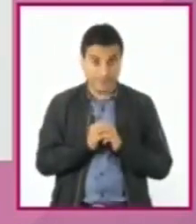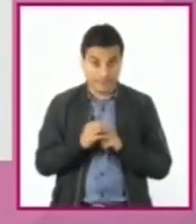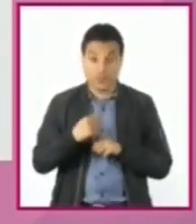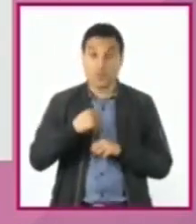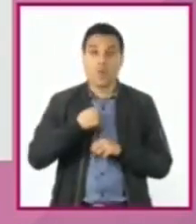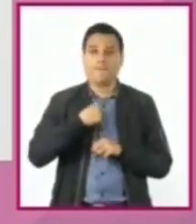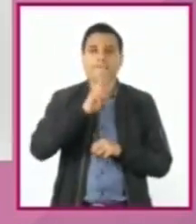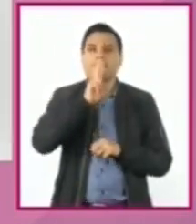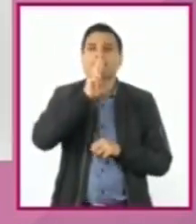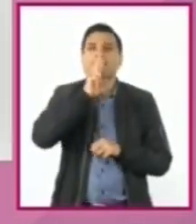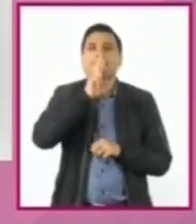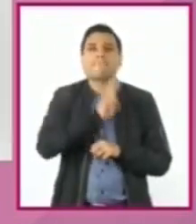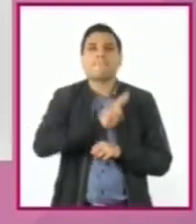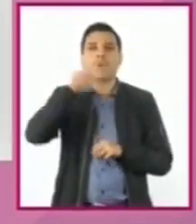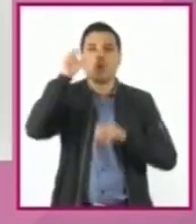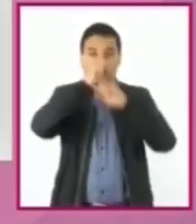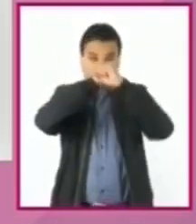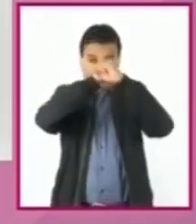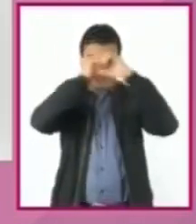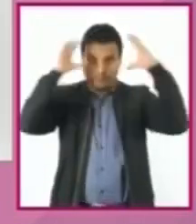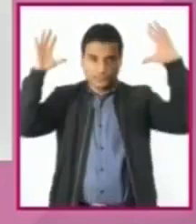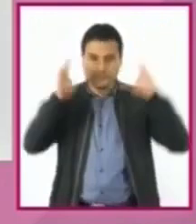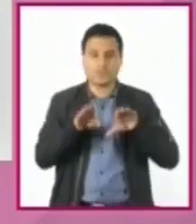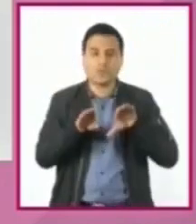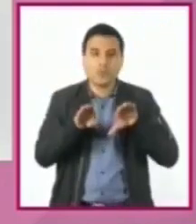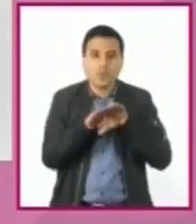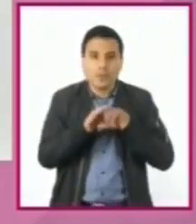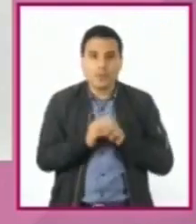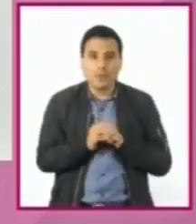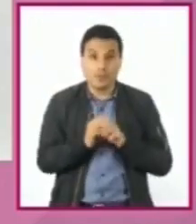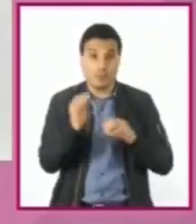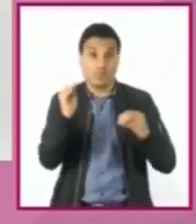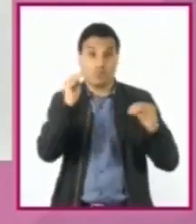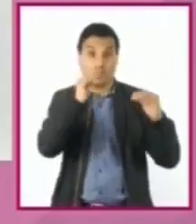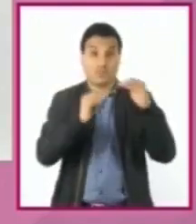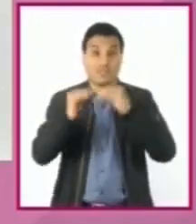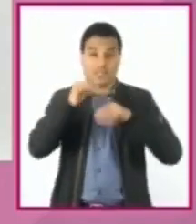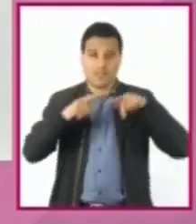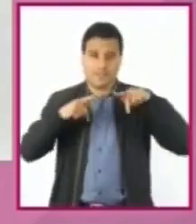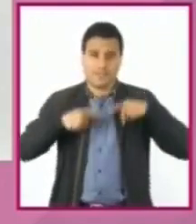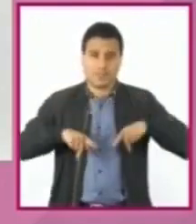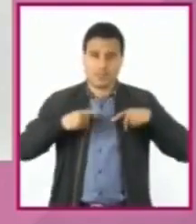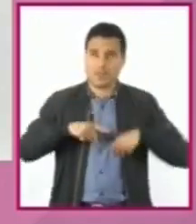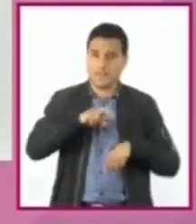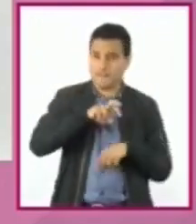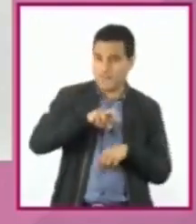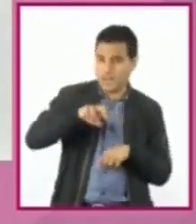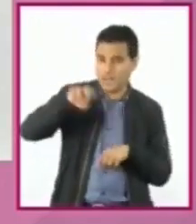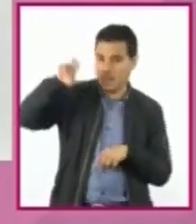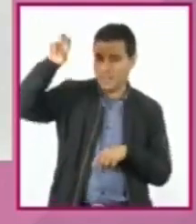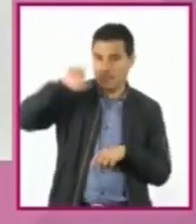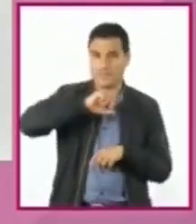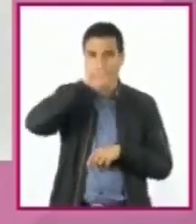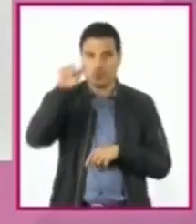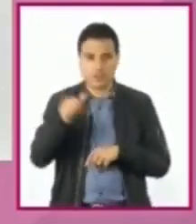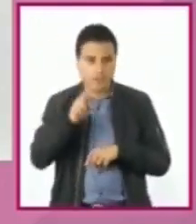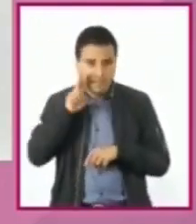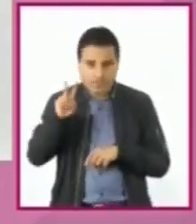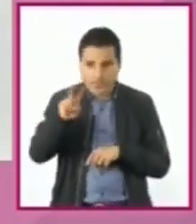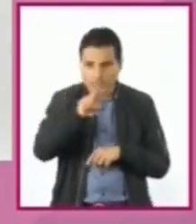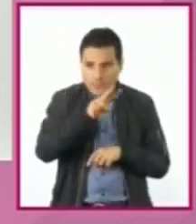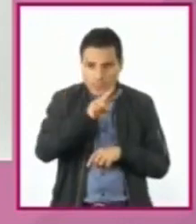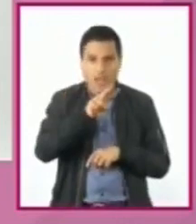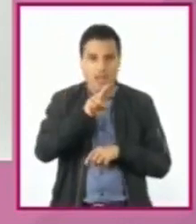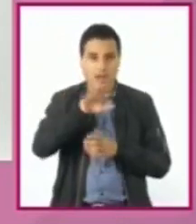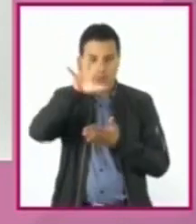panorámica espacial, estos hombres se subían a las montañas desde arriba, visualizaban perfectamente su espacio y realizaban